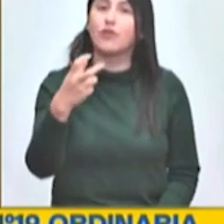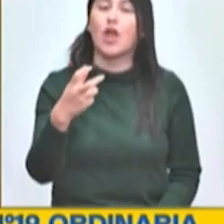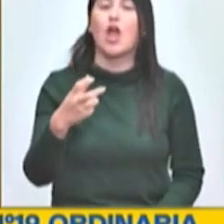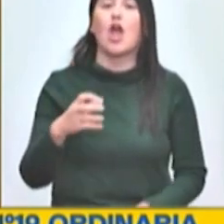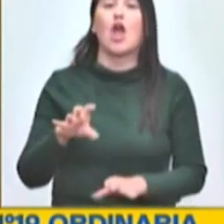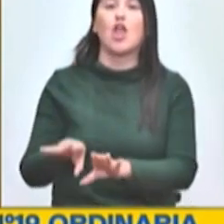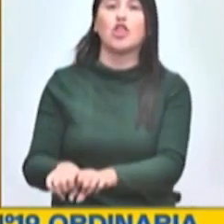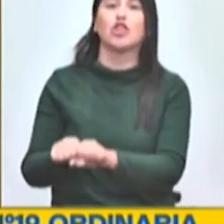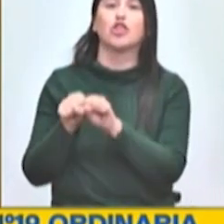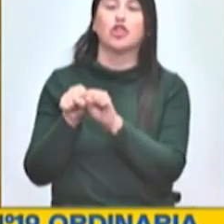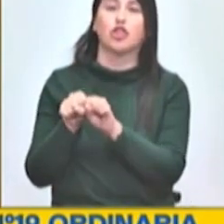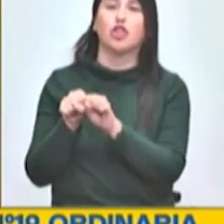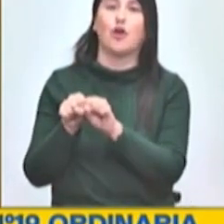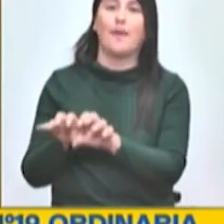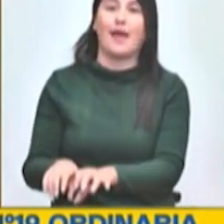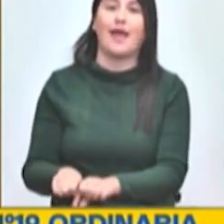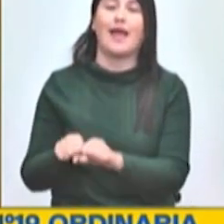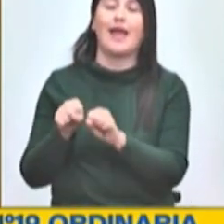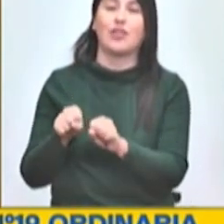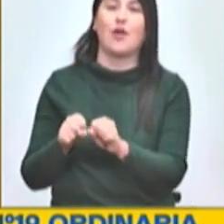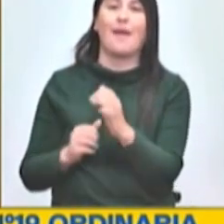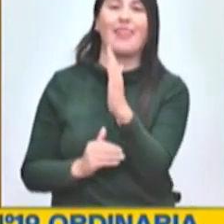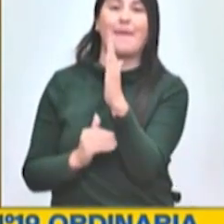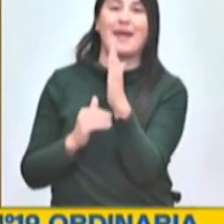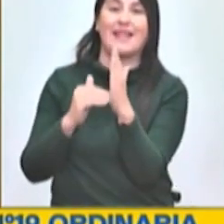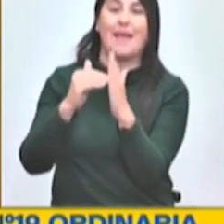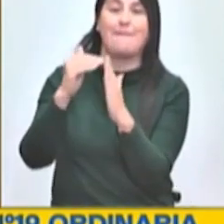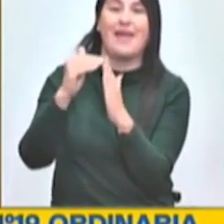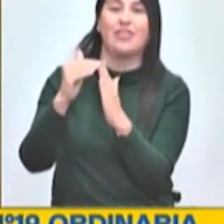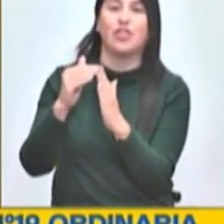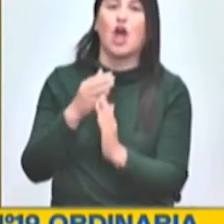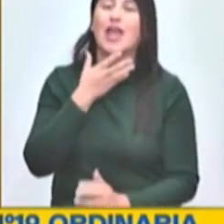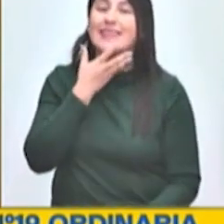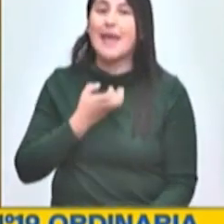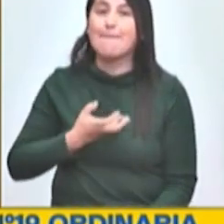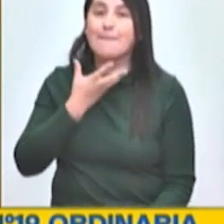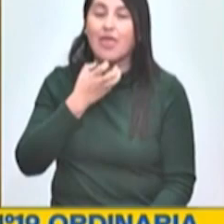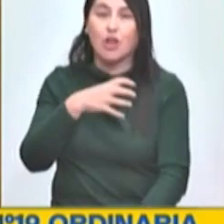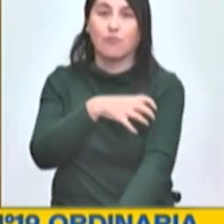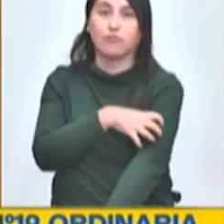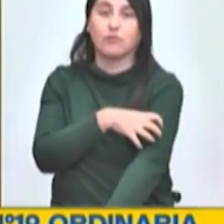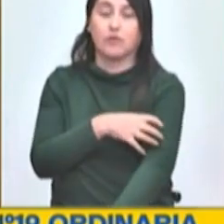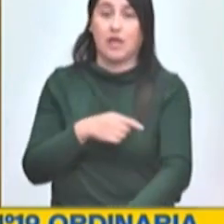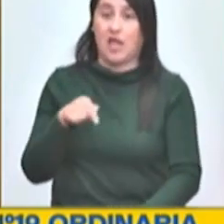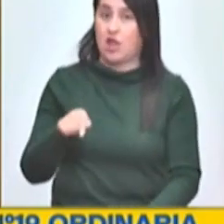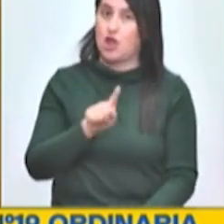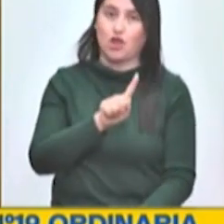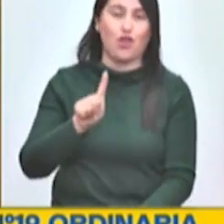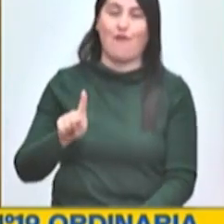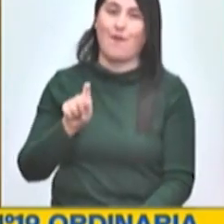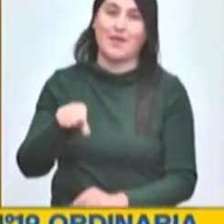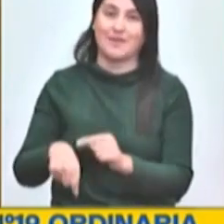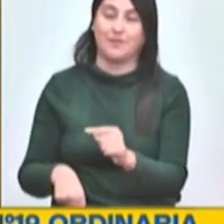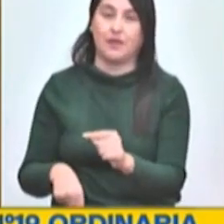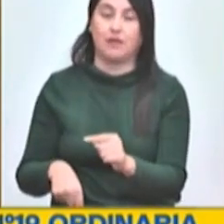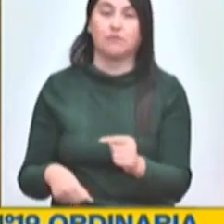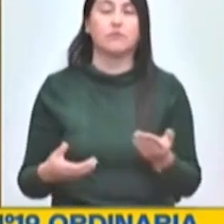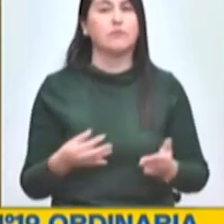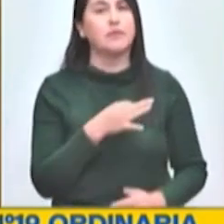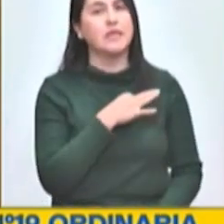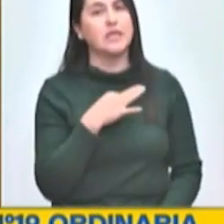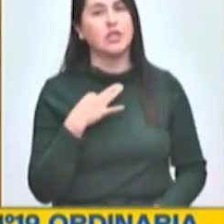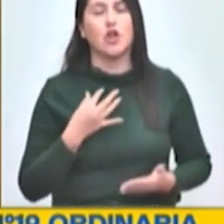departamento en San Pedro de la paz Esto es algo que no vamos a aceptar bueno ministro cómo lo hacemos